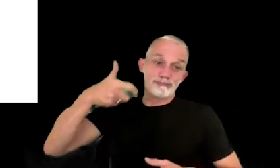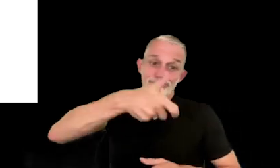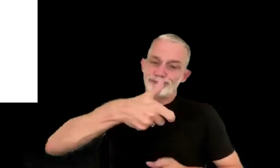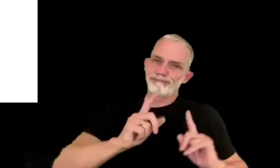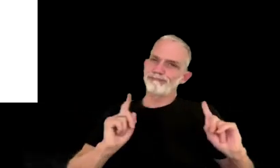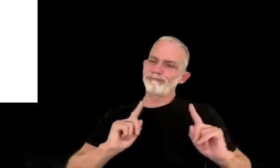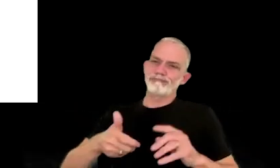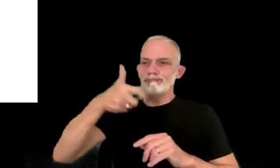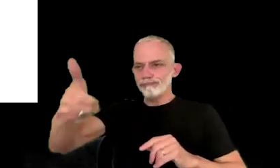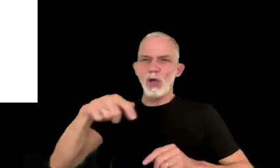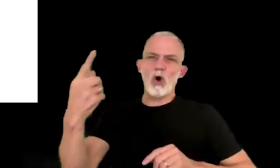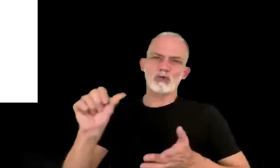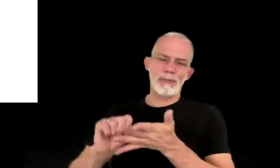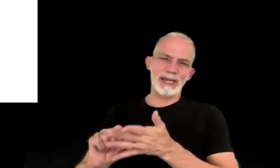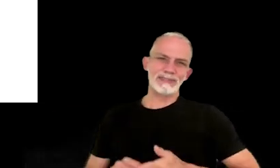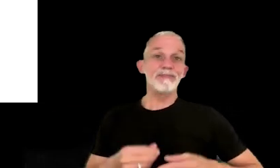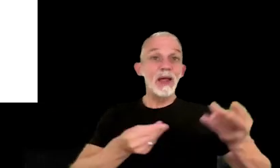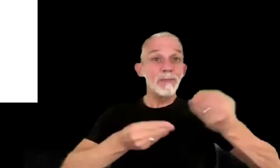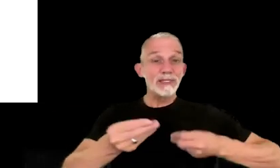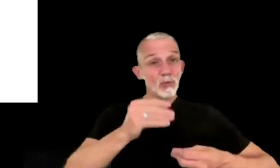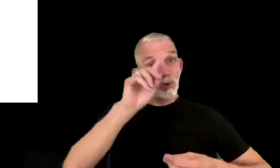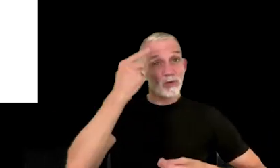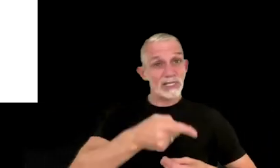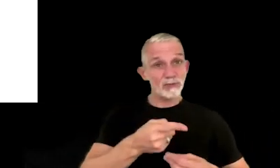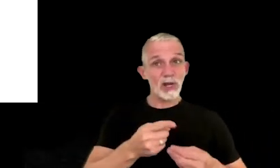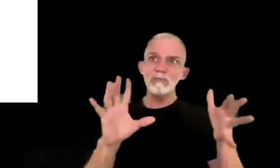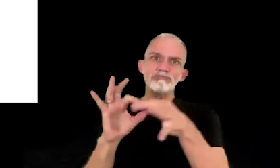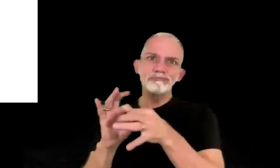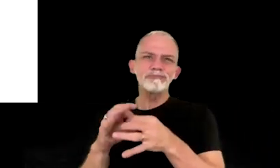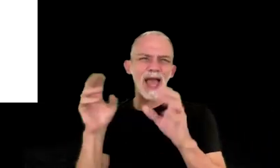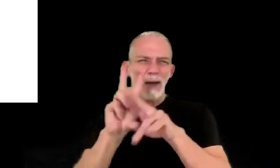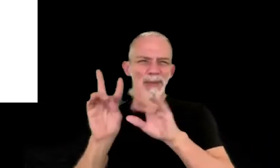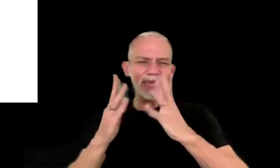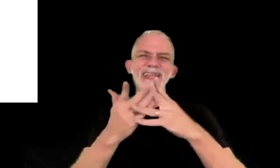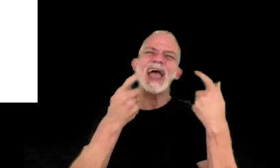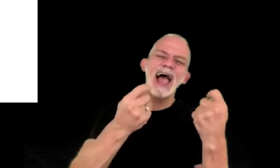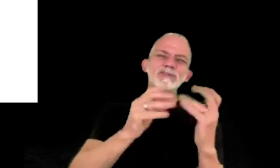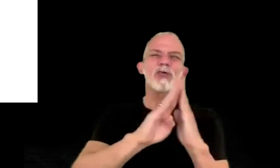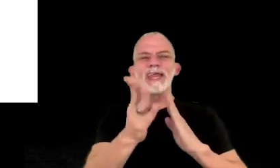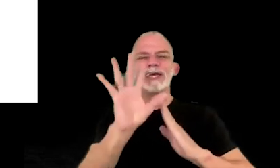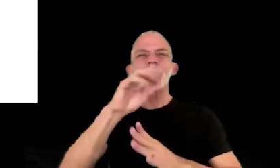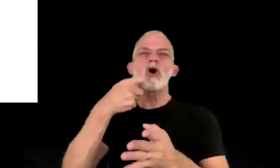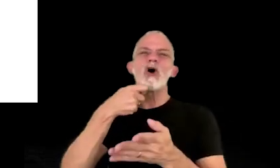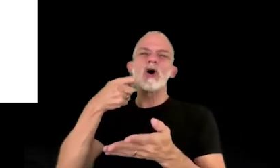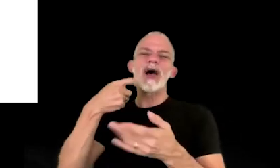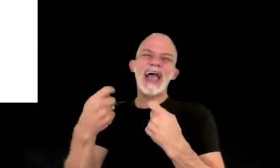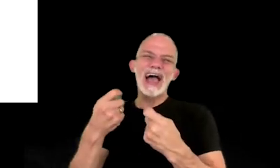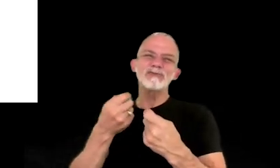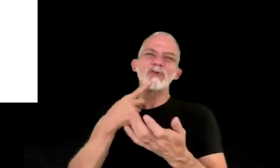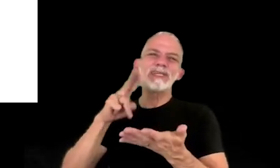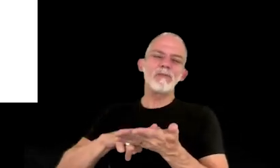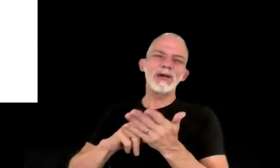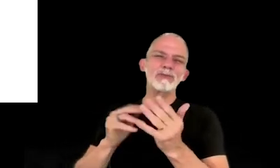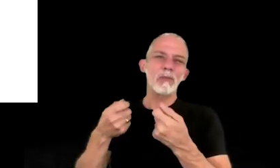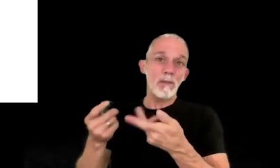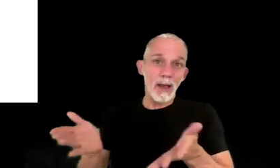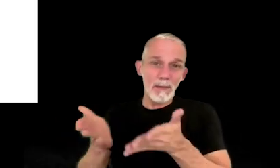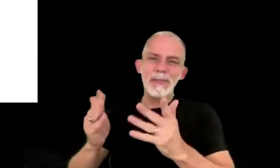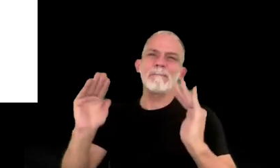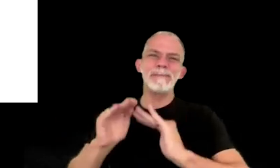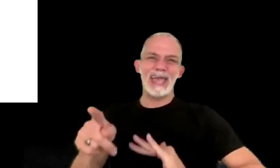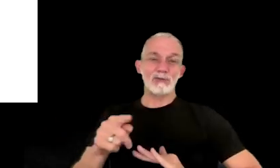estos temas. El presupuesto público y el ambiente, les comenté, gasto directo o gasto tributario. ¿Qué aplicar? ¿No?